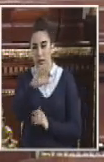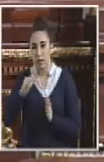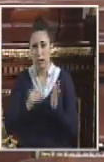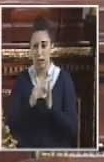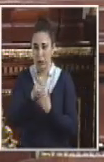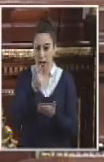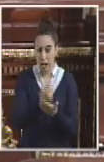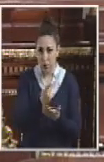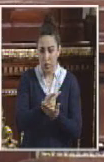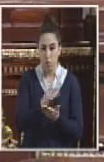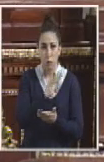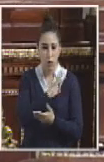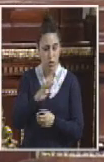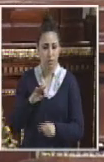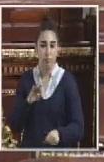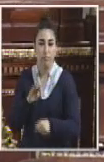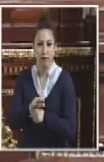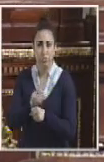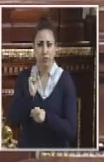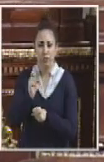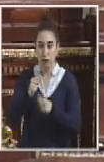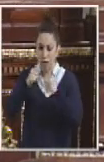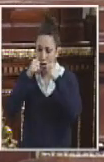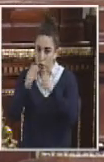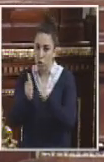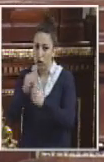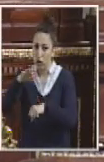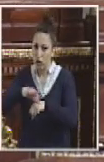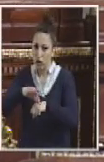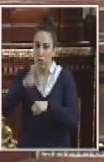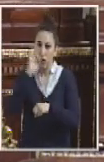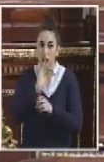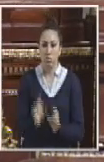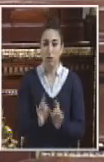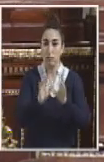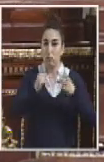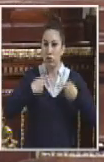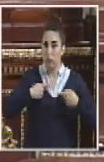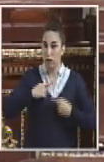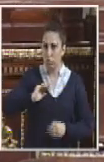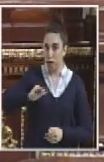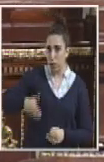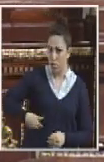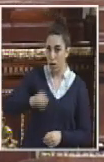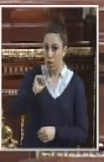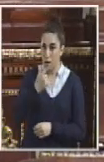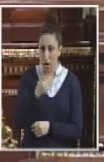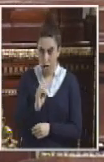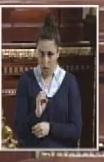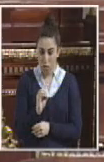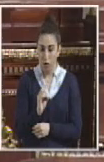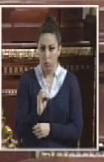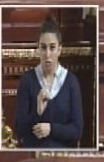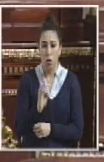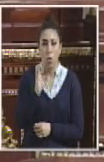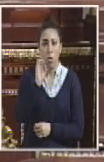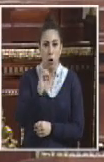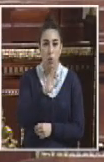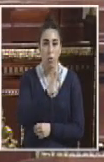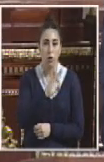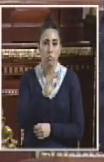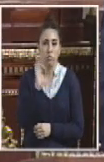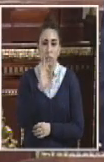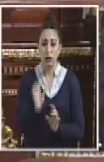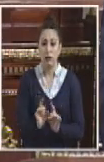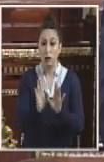cubrir la totalidad de los gastos médicos de quien sufre un accidente y también, en caso de que ocurriese, tener una cobertura por